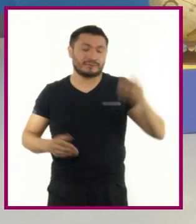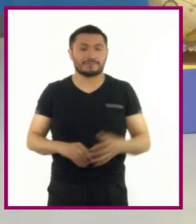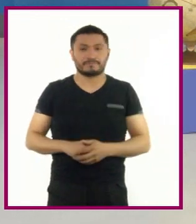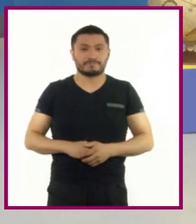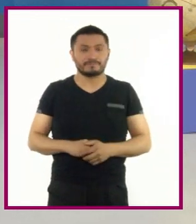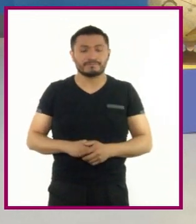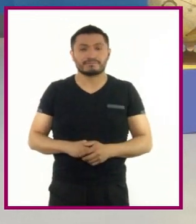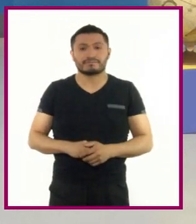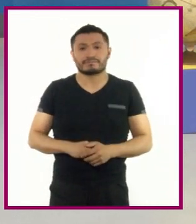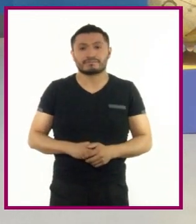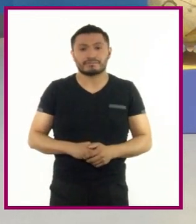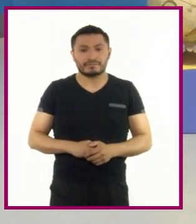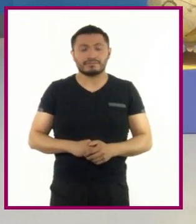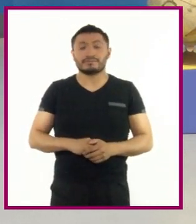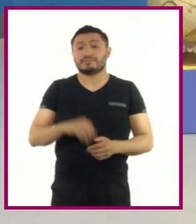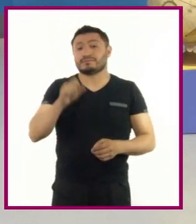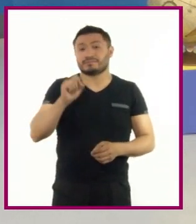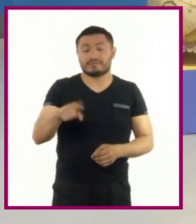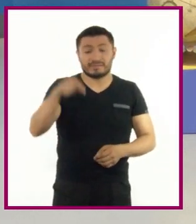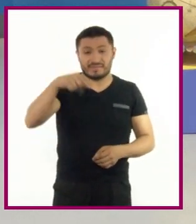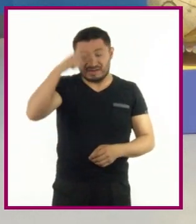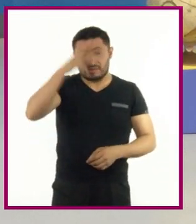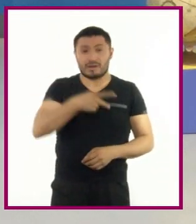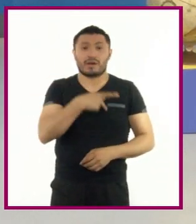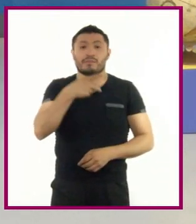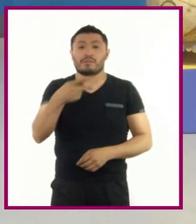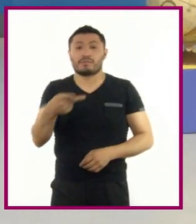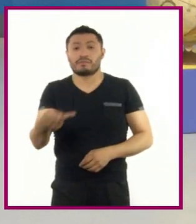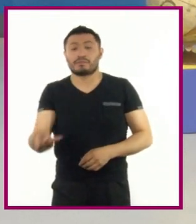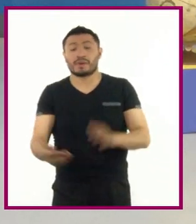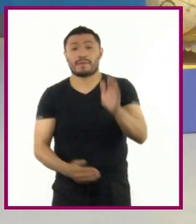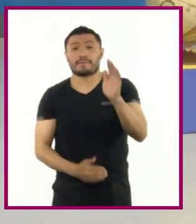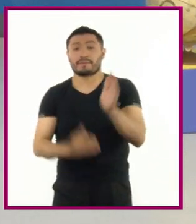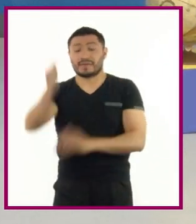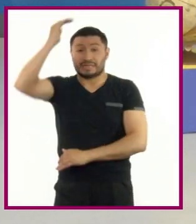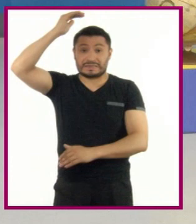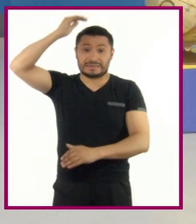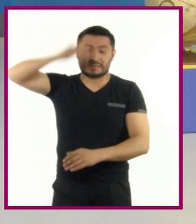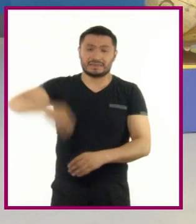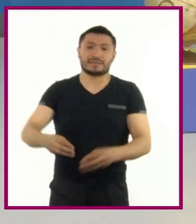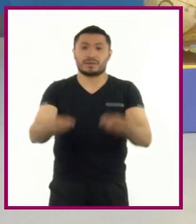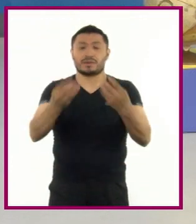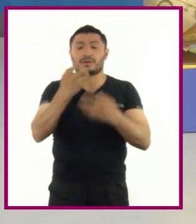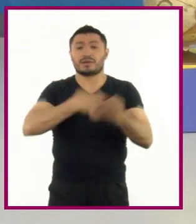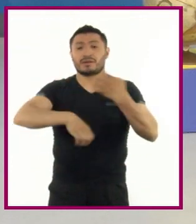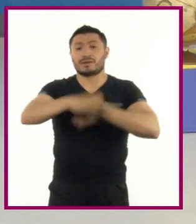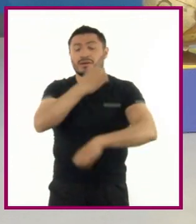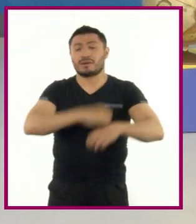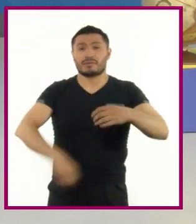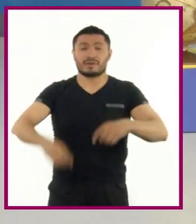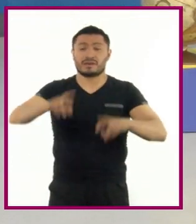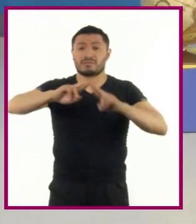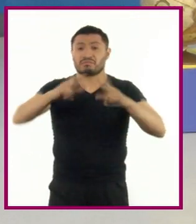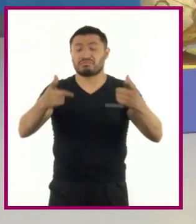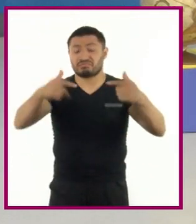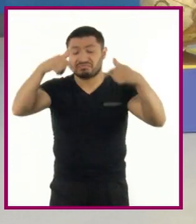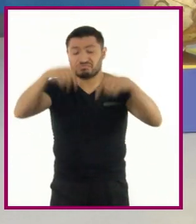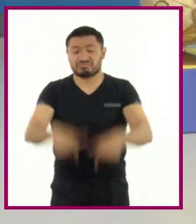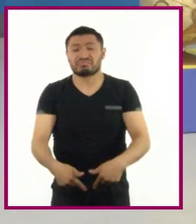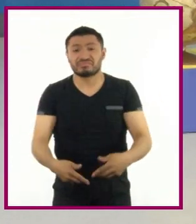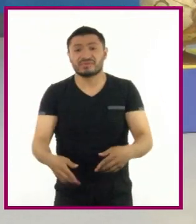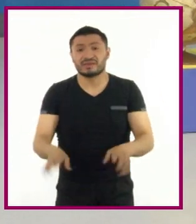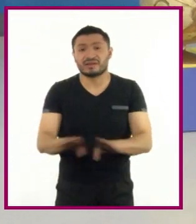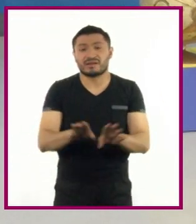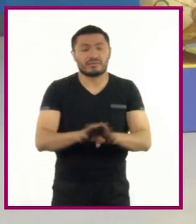incrementaron, particularmente la pobreza, además de que muchas empresas locales quebraron ante la imposibilidad de competir frente a las